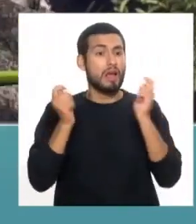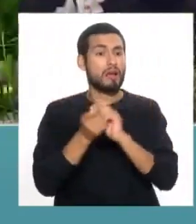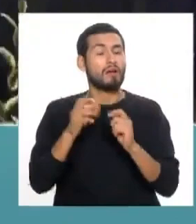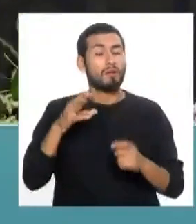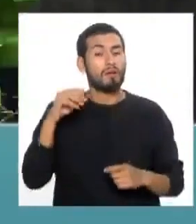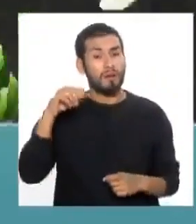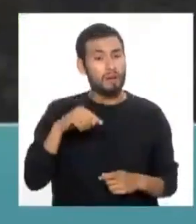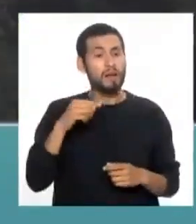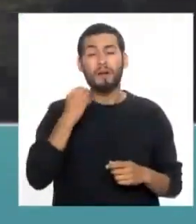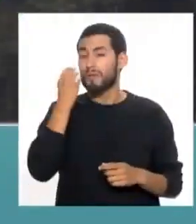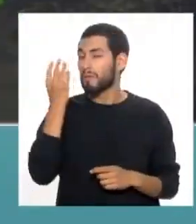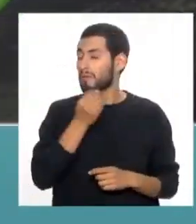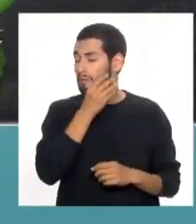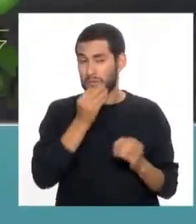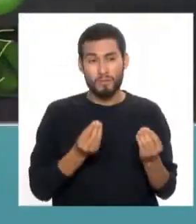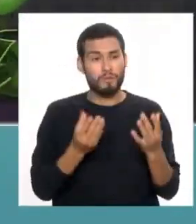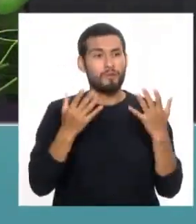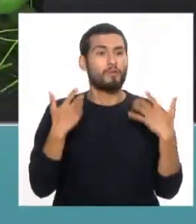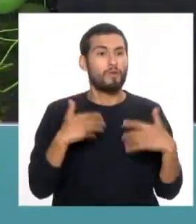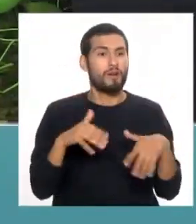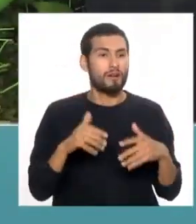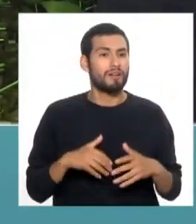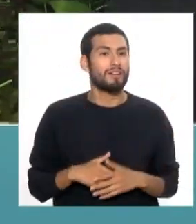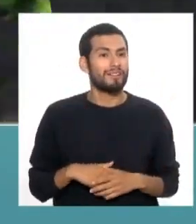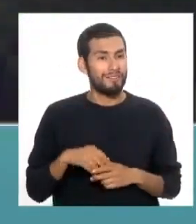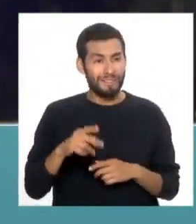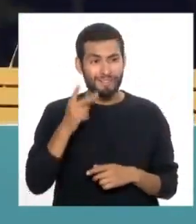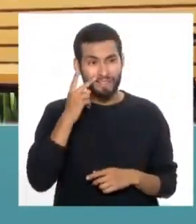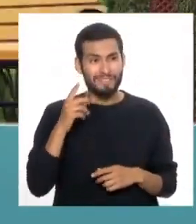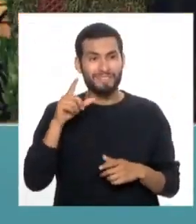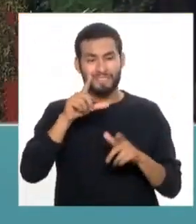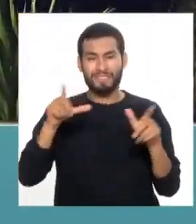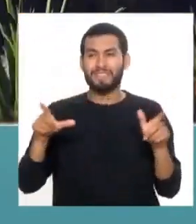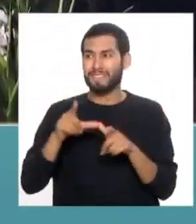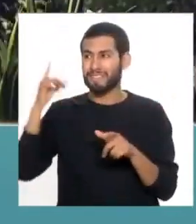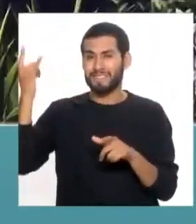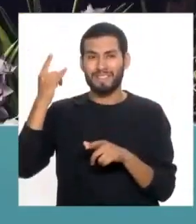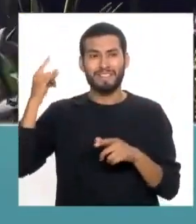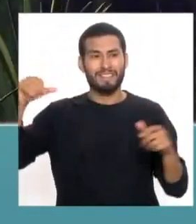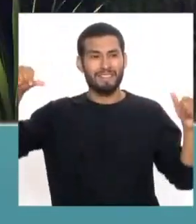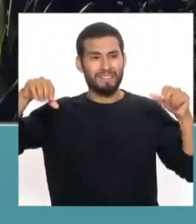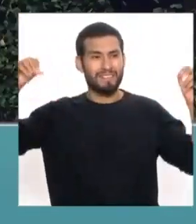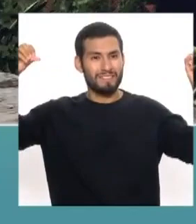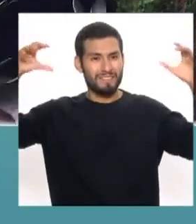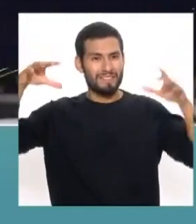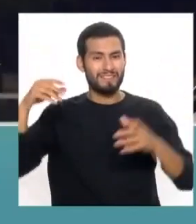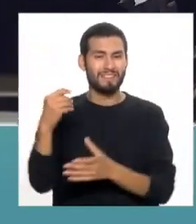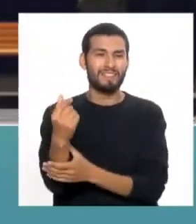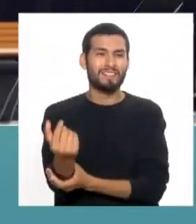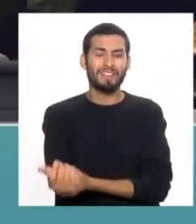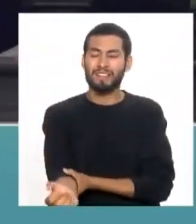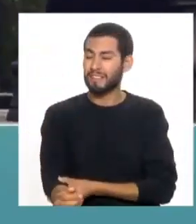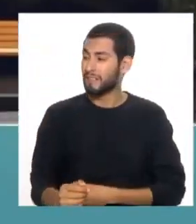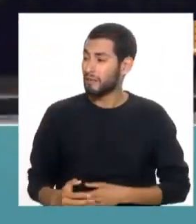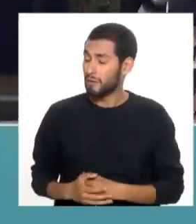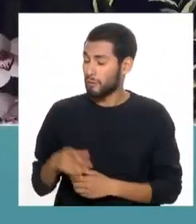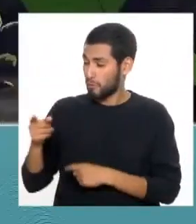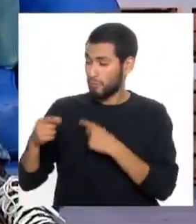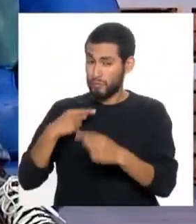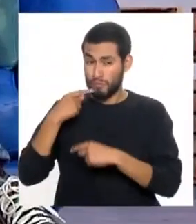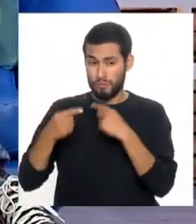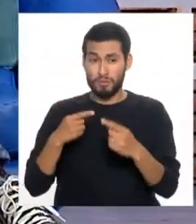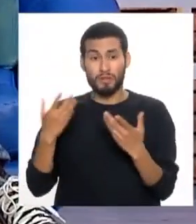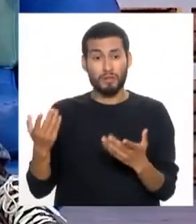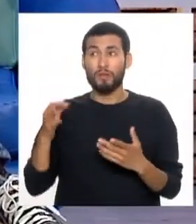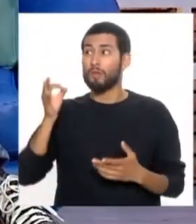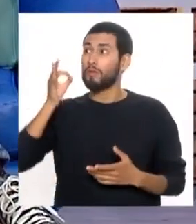porque a partir de las plantas, wow, o sea, ¿se imaginan el Central Park de Estados Unidos? Claro. Oye, Hernán, entonces tú me estás diciendo que de